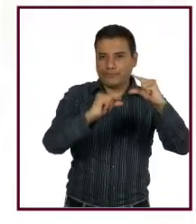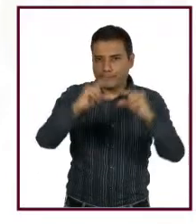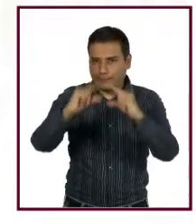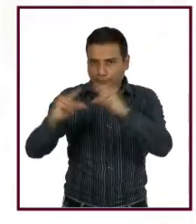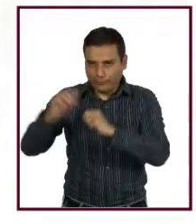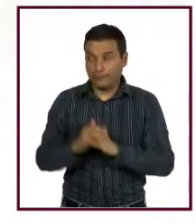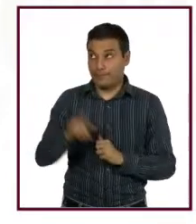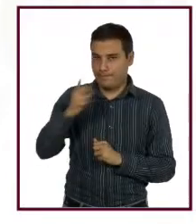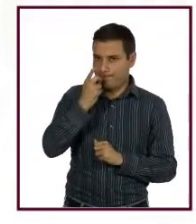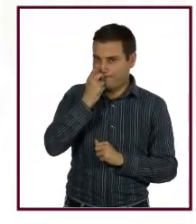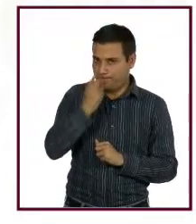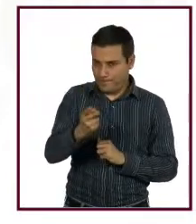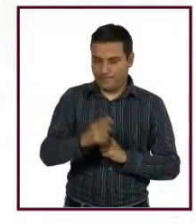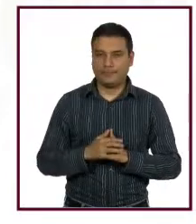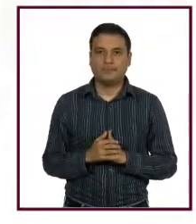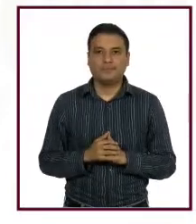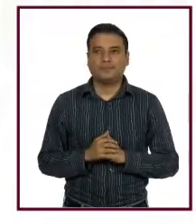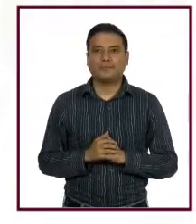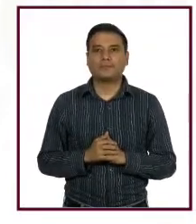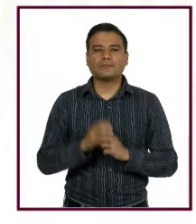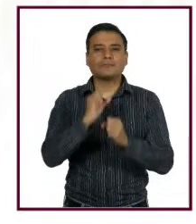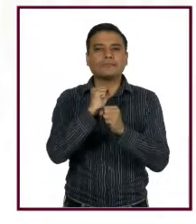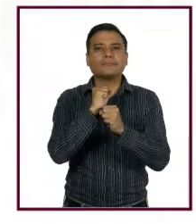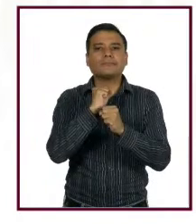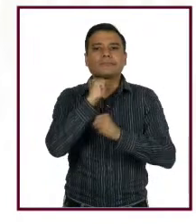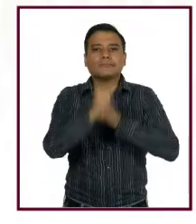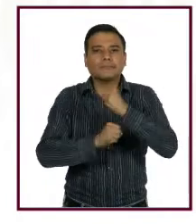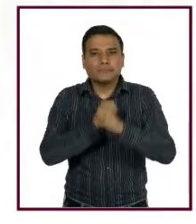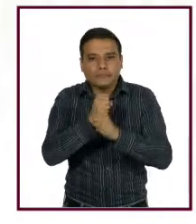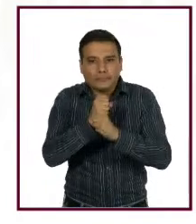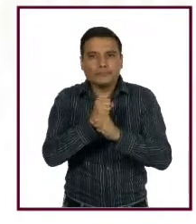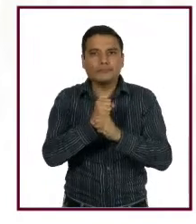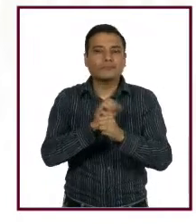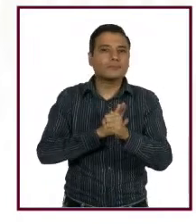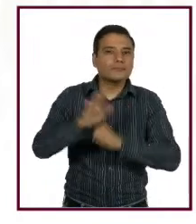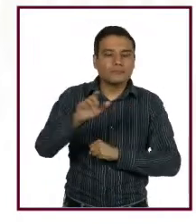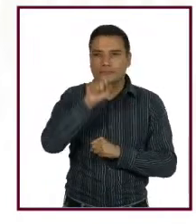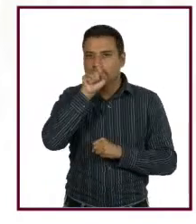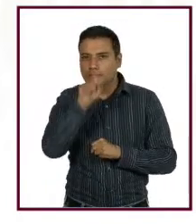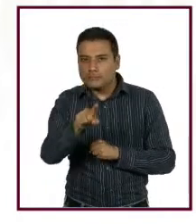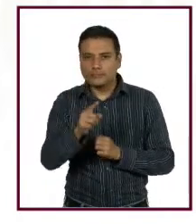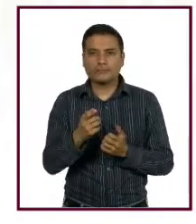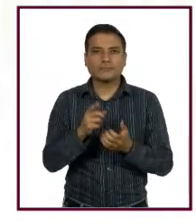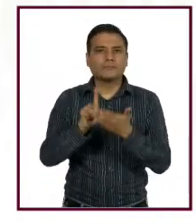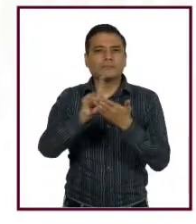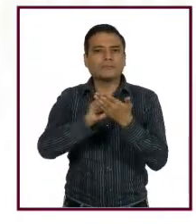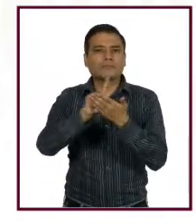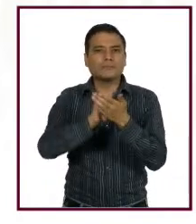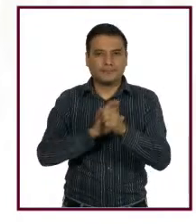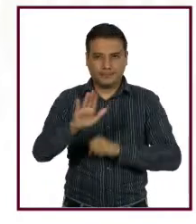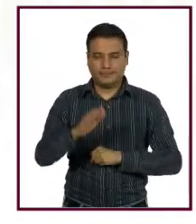nos dicen algunos años en los que se han detectado los consumos de diferentes sustancias,